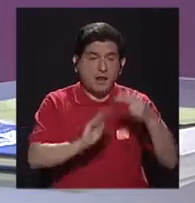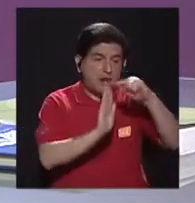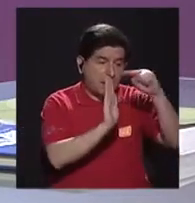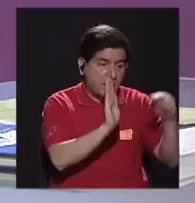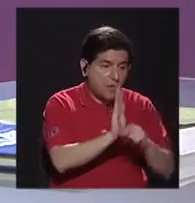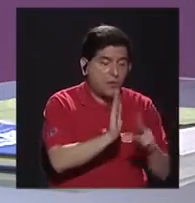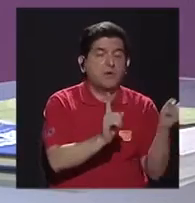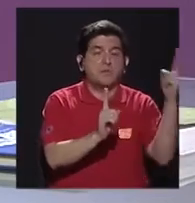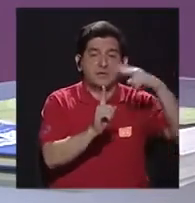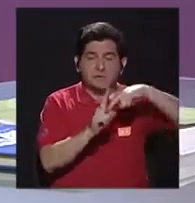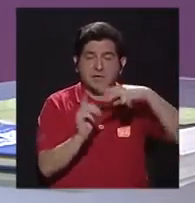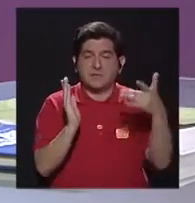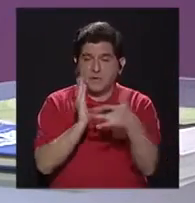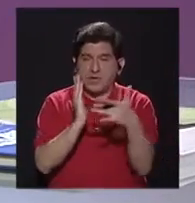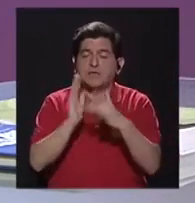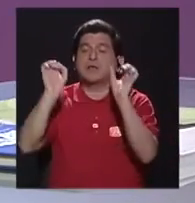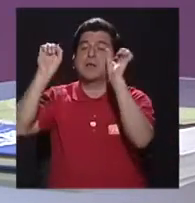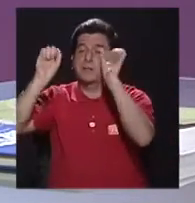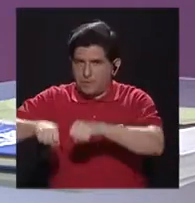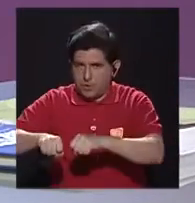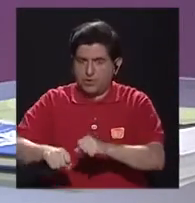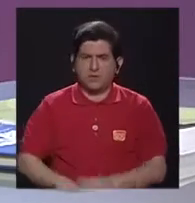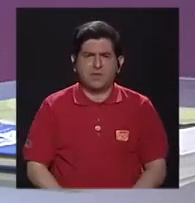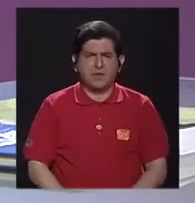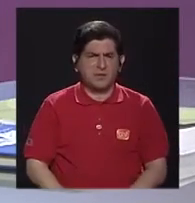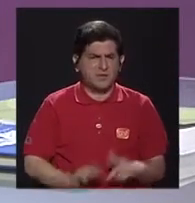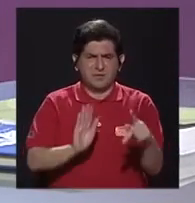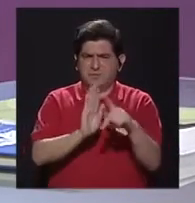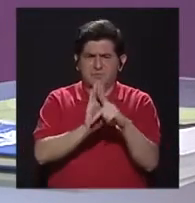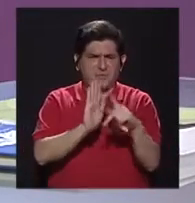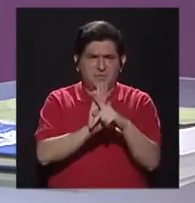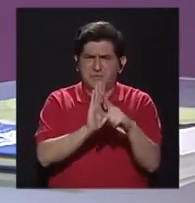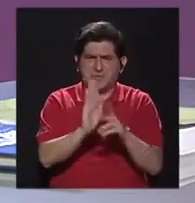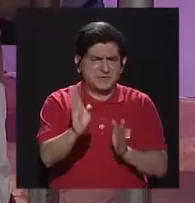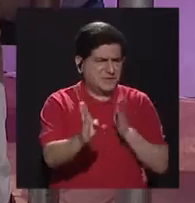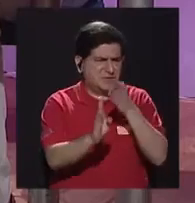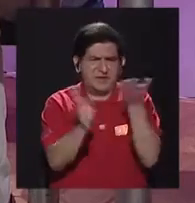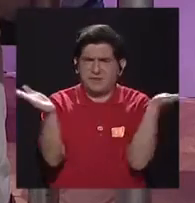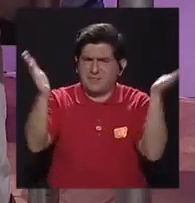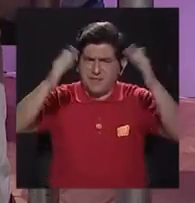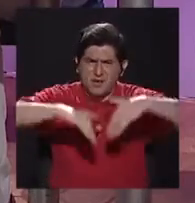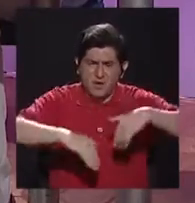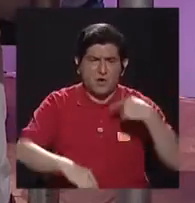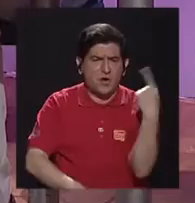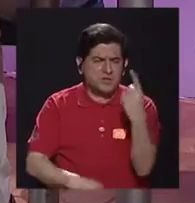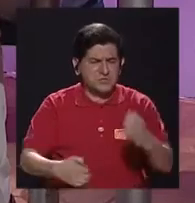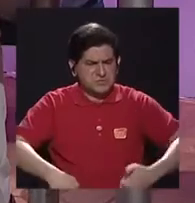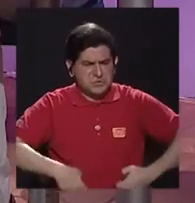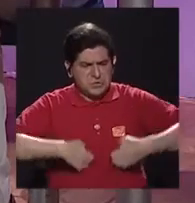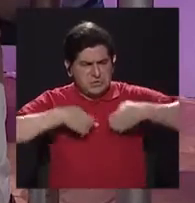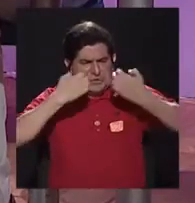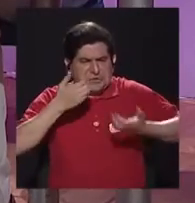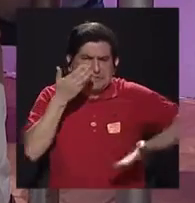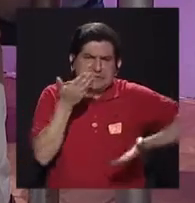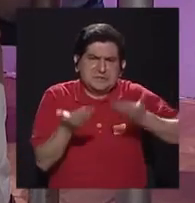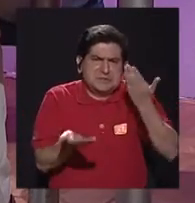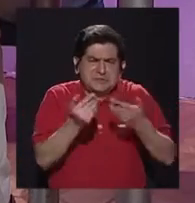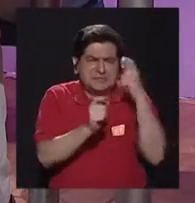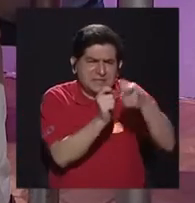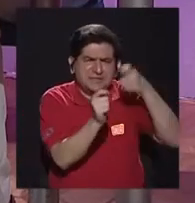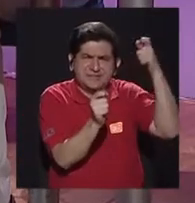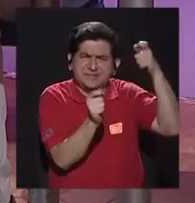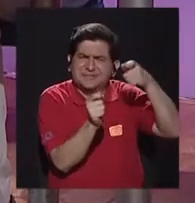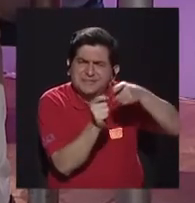son aplicables a esta técnica. De manera que no existe prohibición expresa. La única prohibición que existía en términos